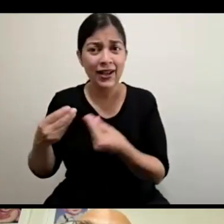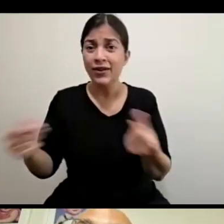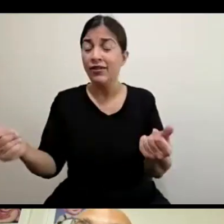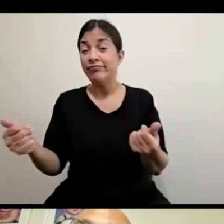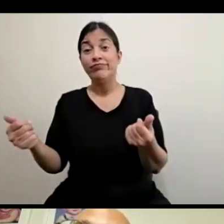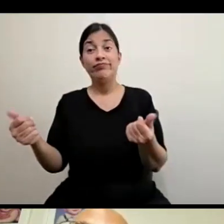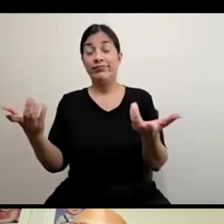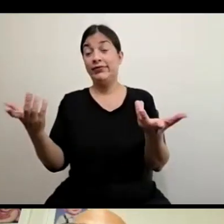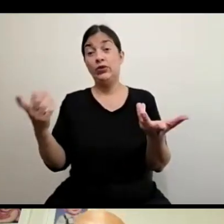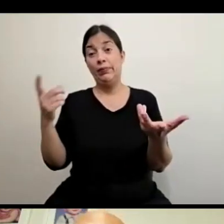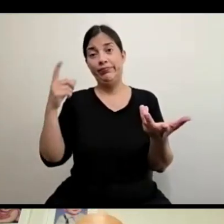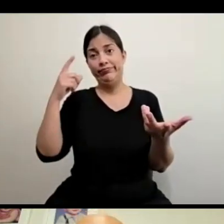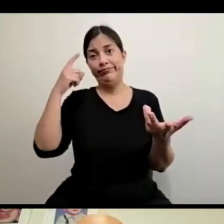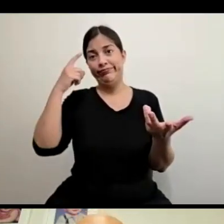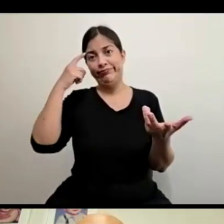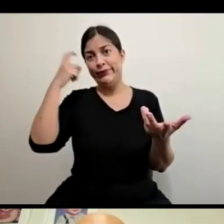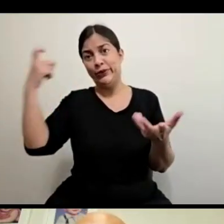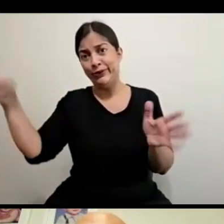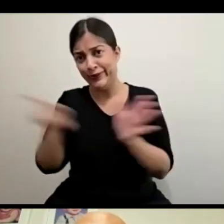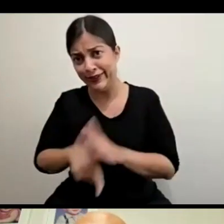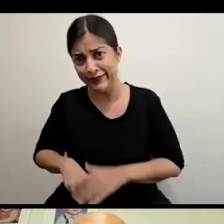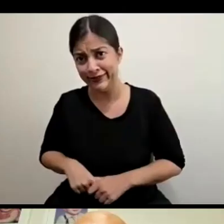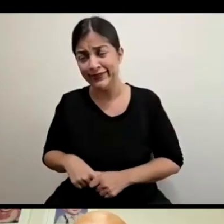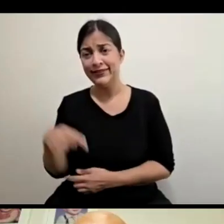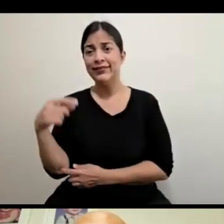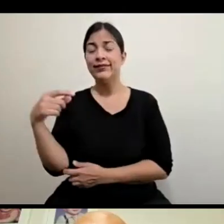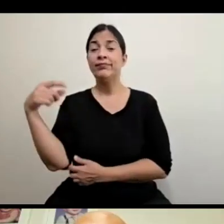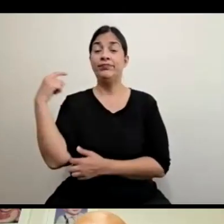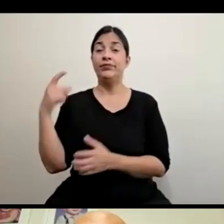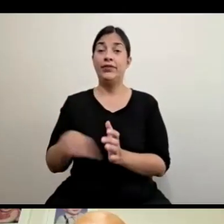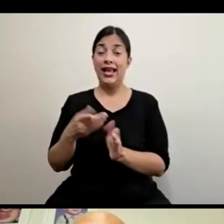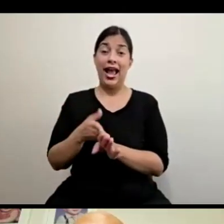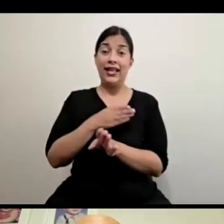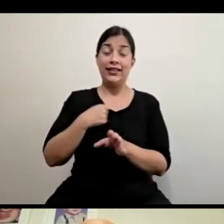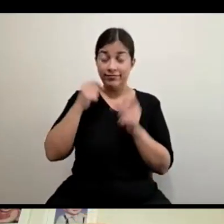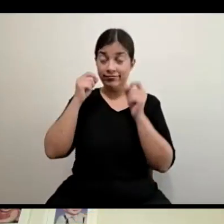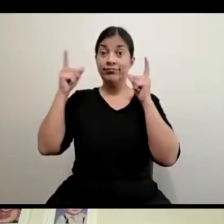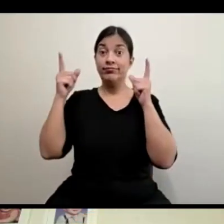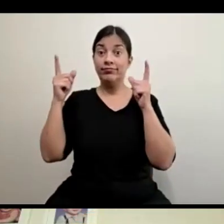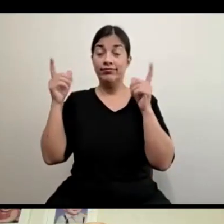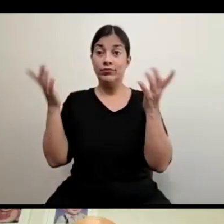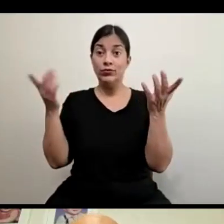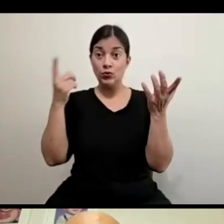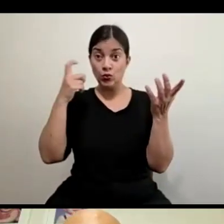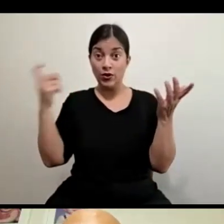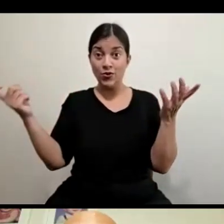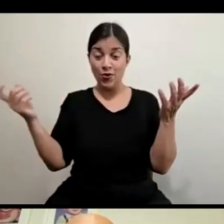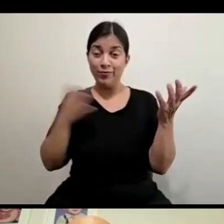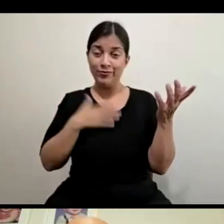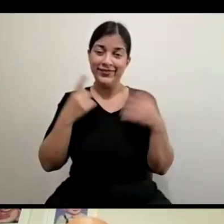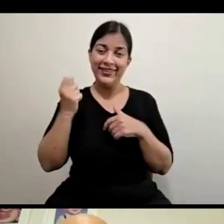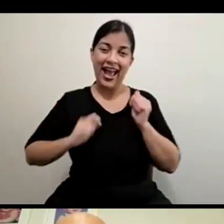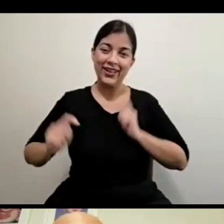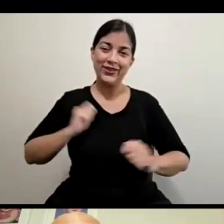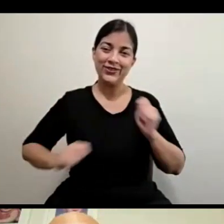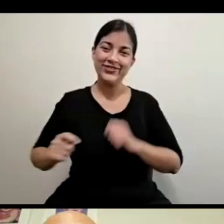son pesadillas porque primero ocurren casi siempre antes de levantarse uno. Sueño por el teatro. Sí.